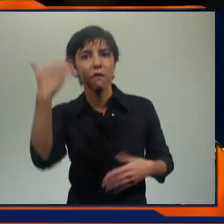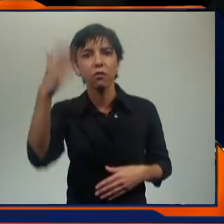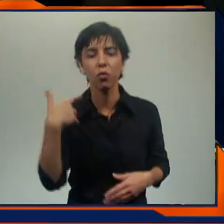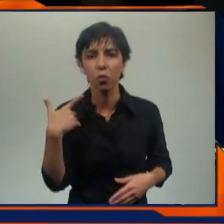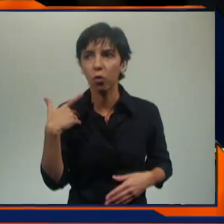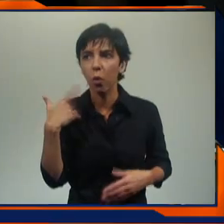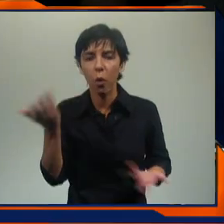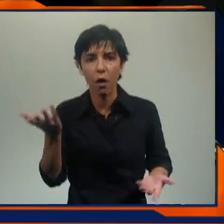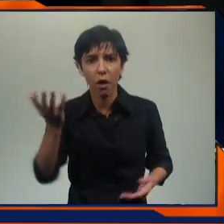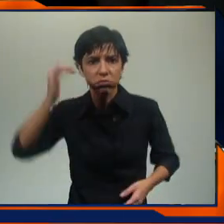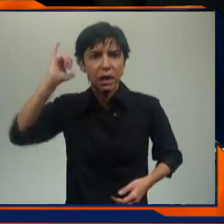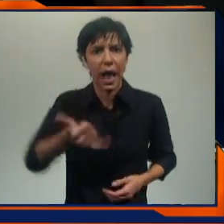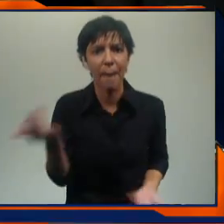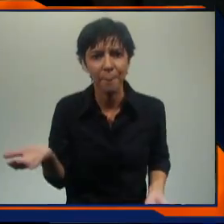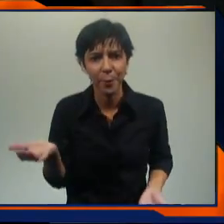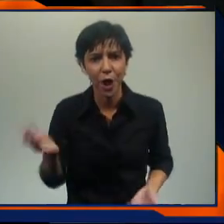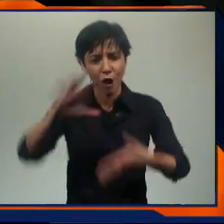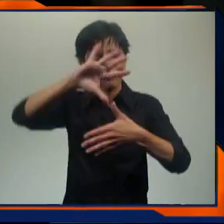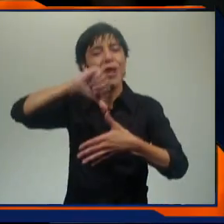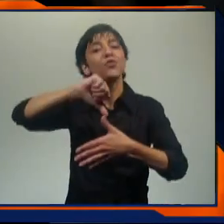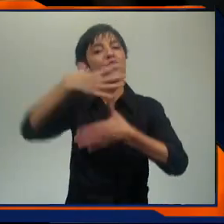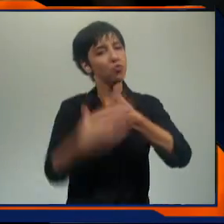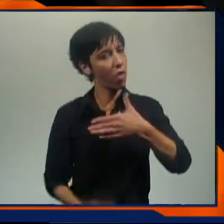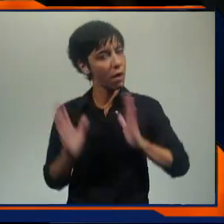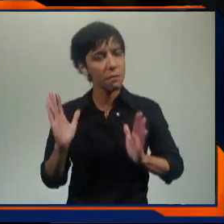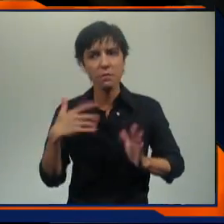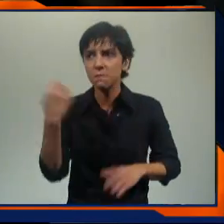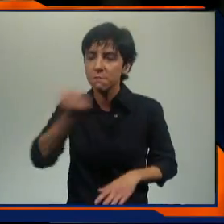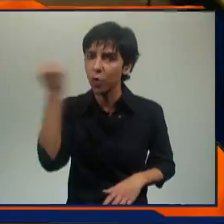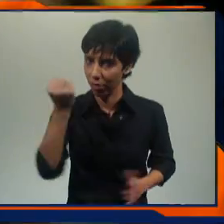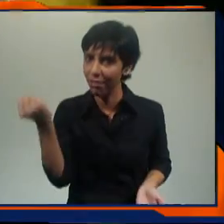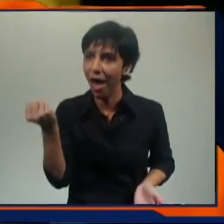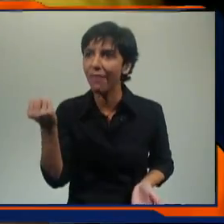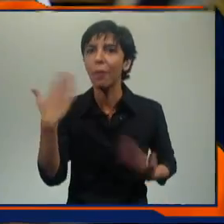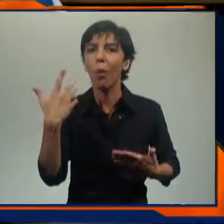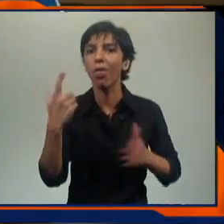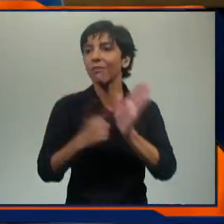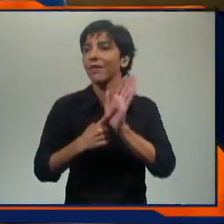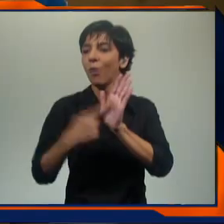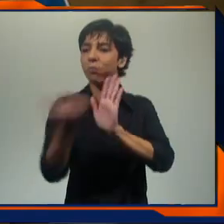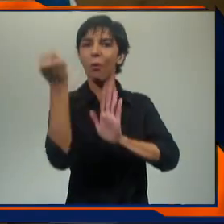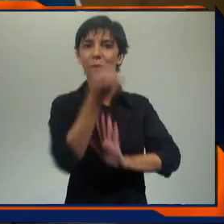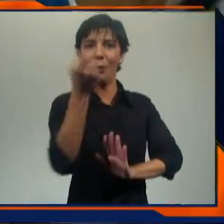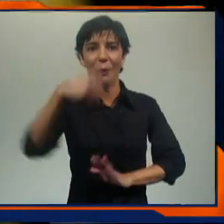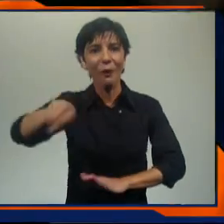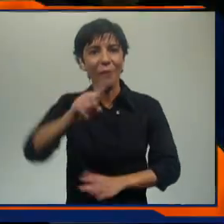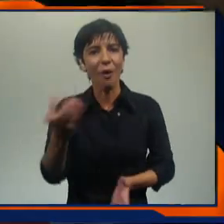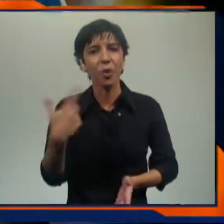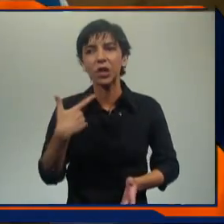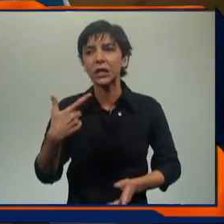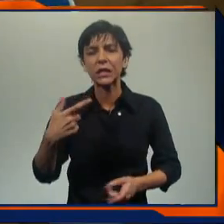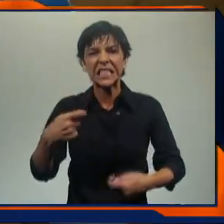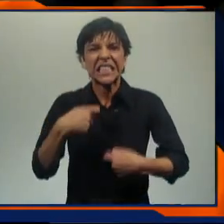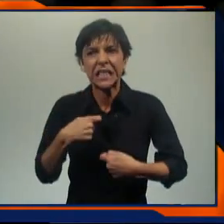un posible campeón, perdón, sudamericano, bueno, es un título nuevo que pueden obtener. No tiene la presión esta de que si perdés un partido,